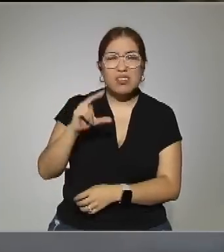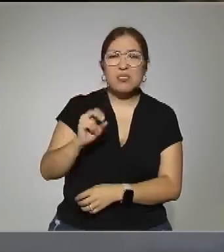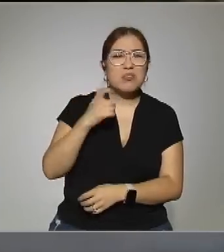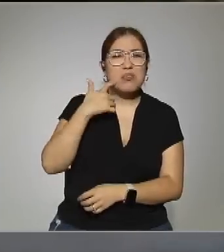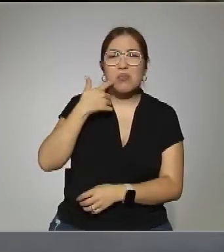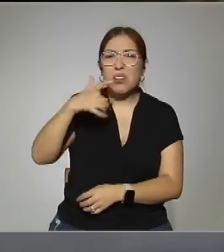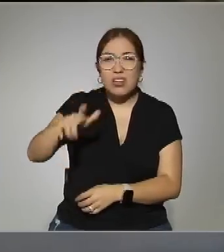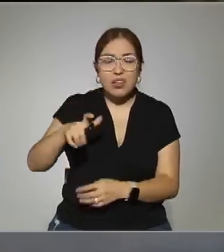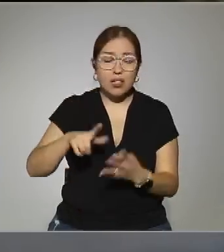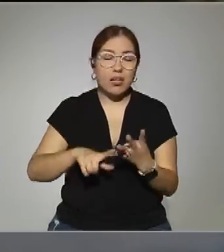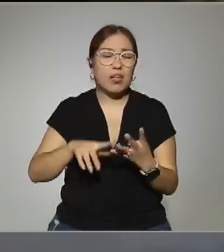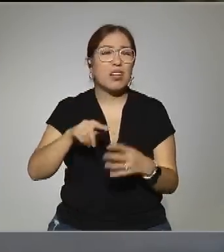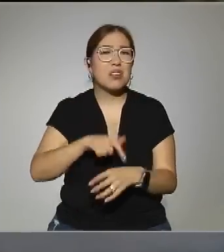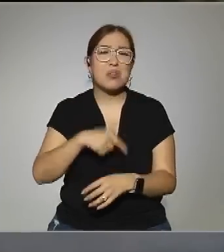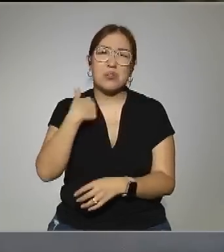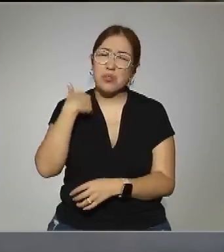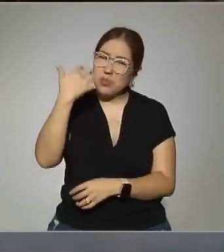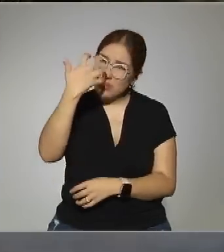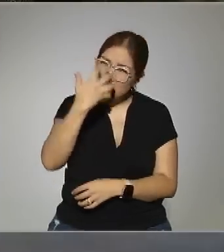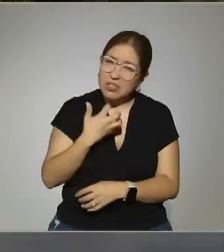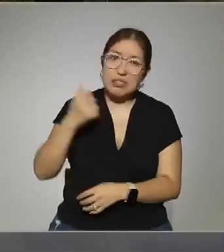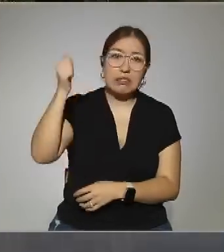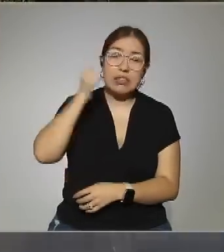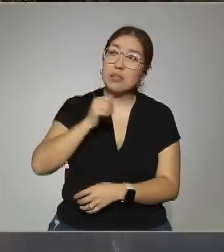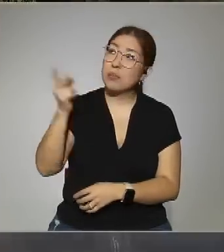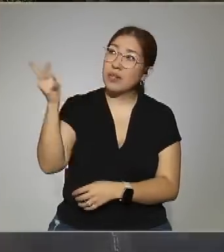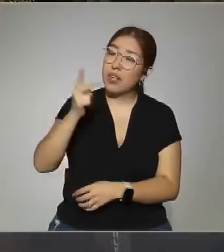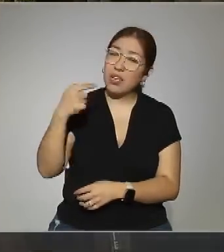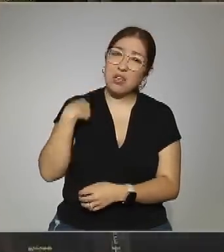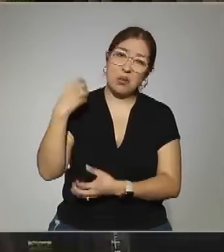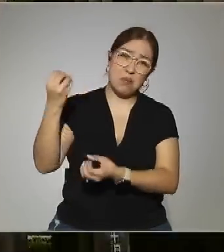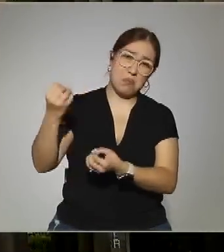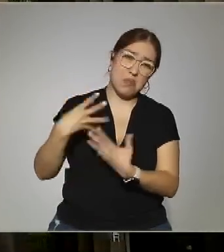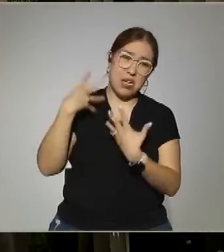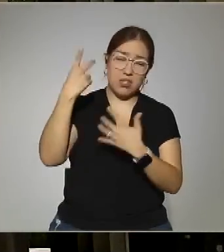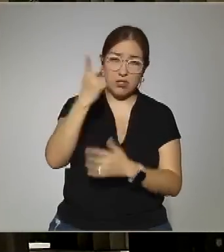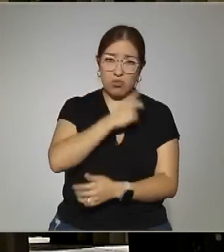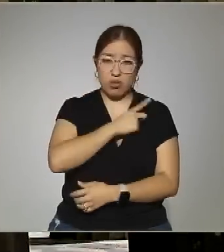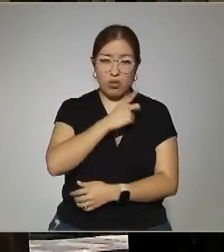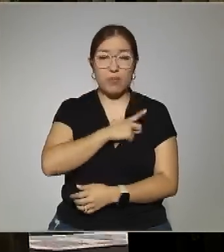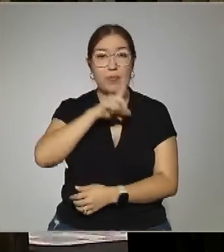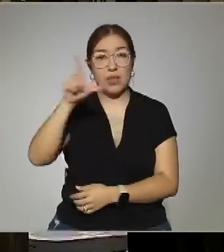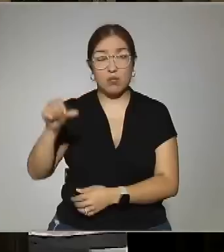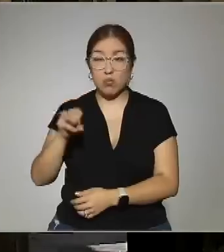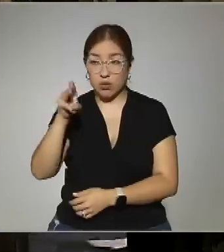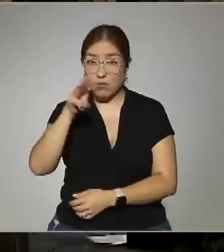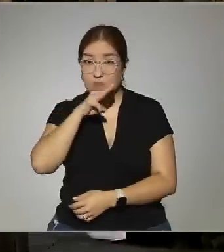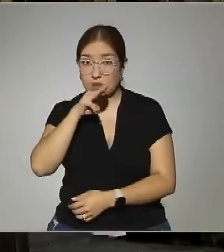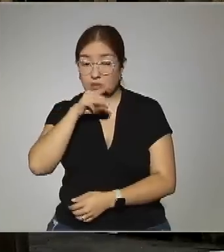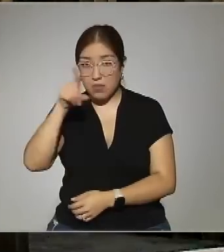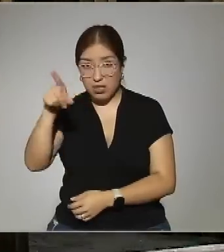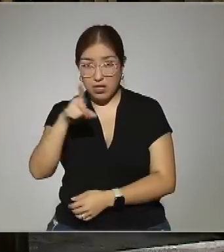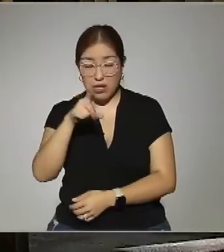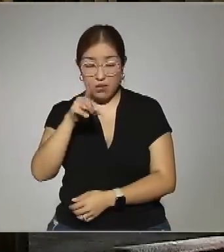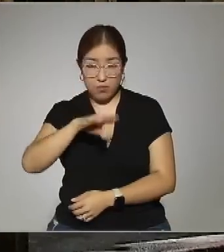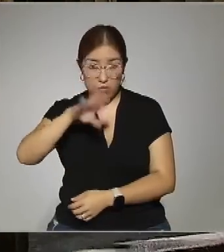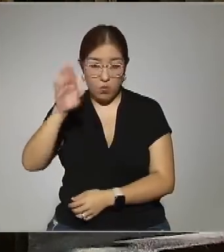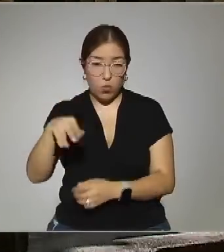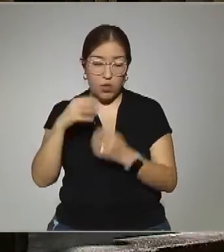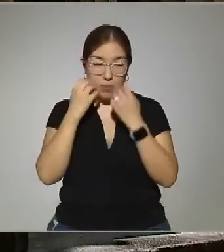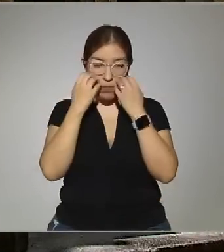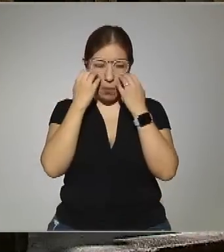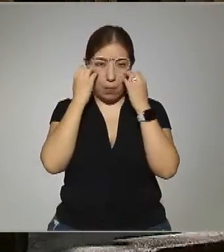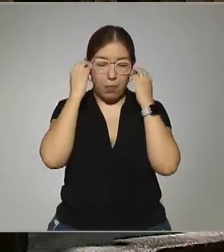niña, porque me habían siempre dejado sola y yo echaba culpas. Fallece mi mamá, me llega el dolor,